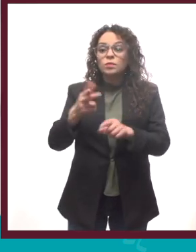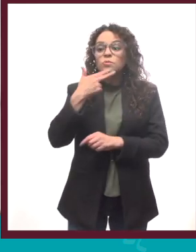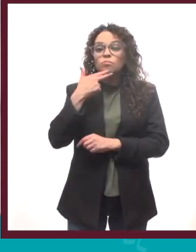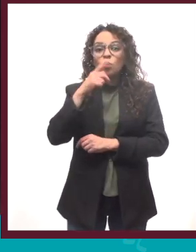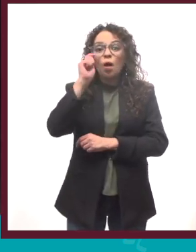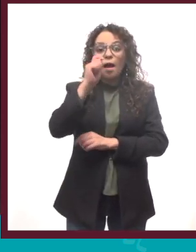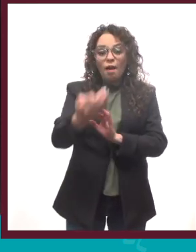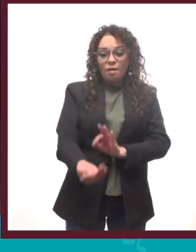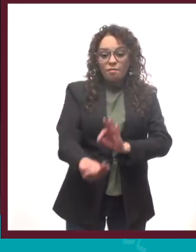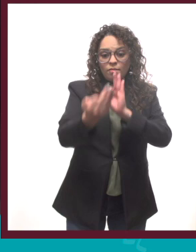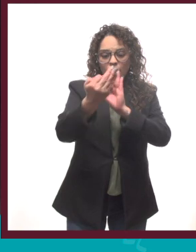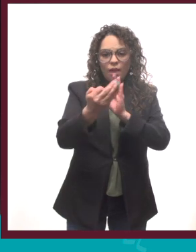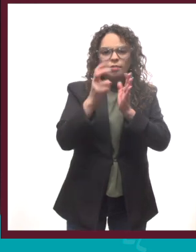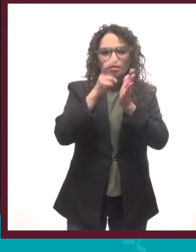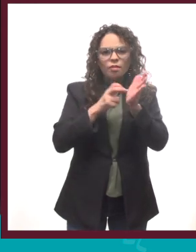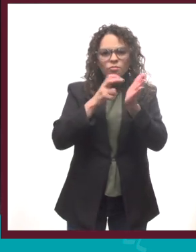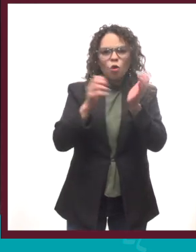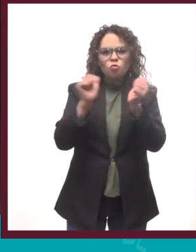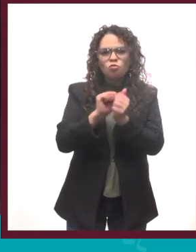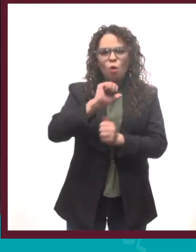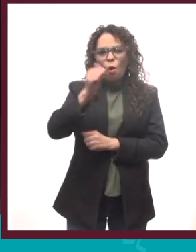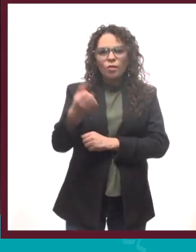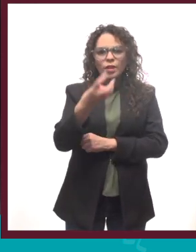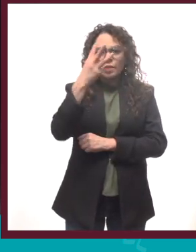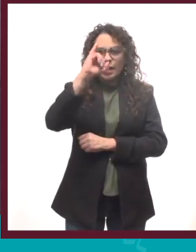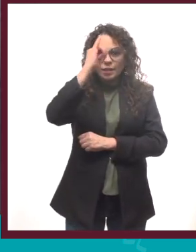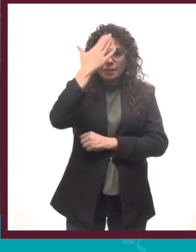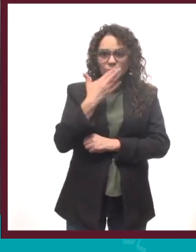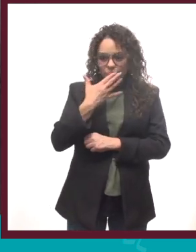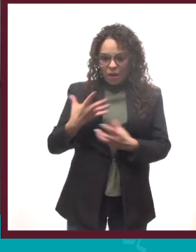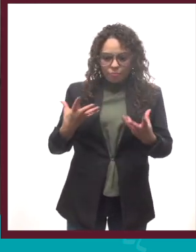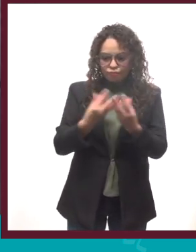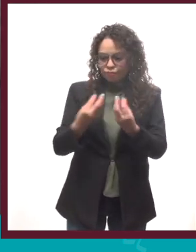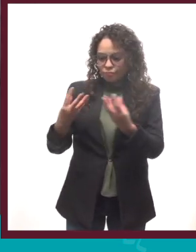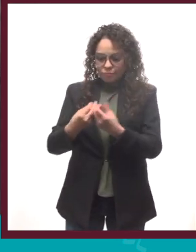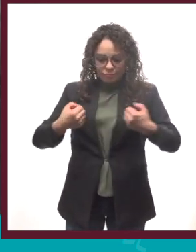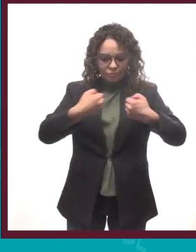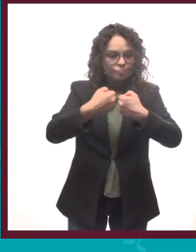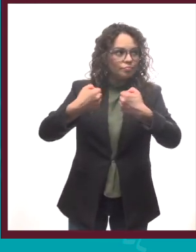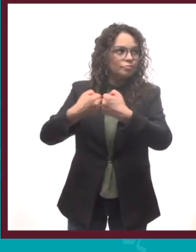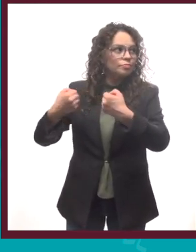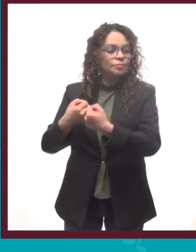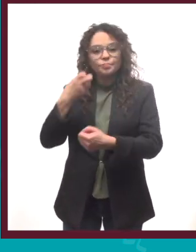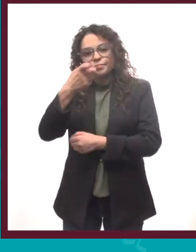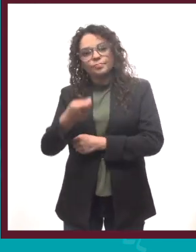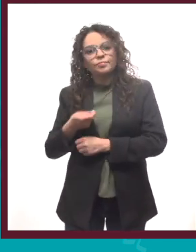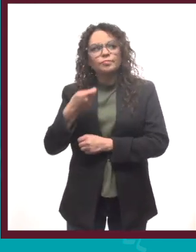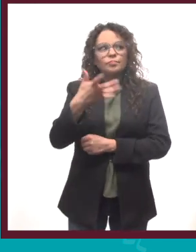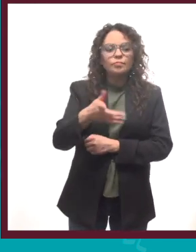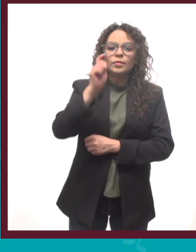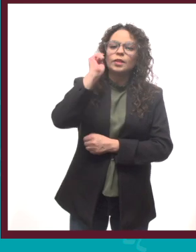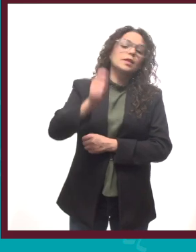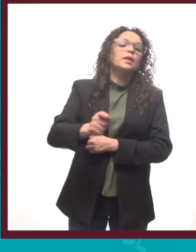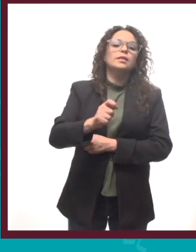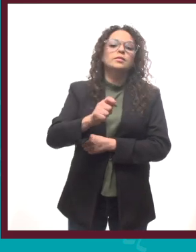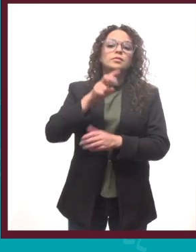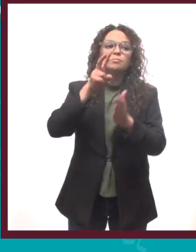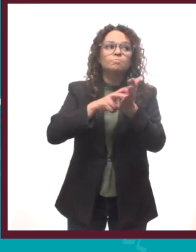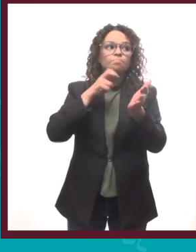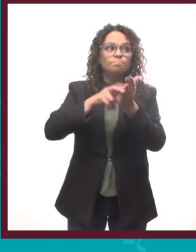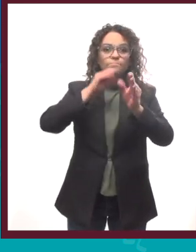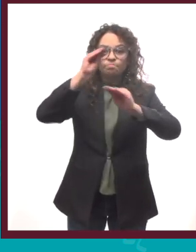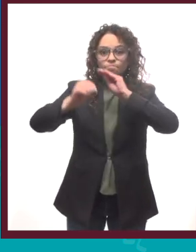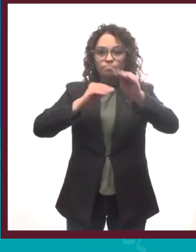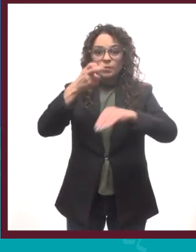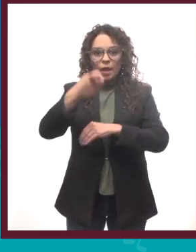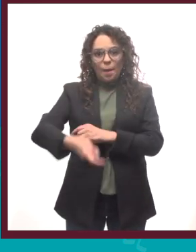pietaje del actor frente a cámara y lo editó con las otras 3. Así nació el efecto Kuleshov, que es el principio